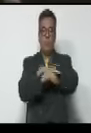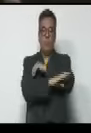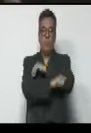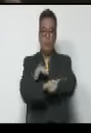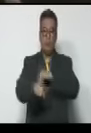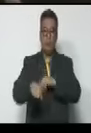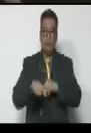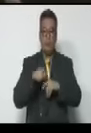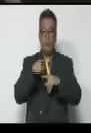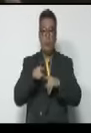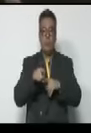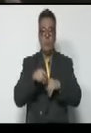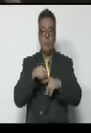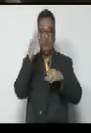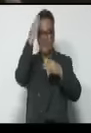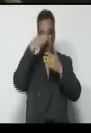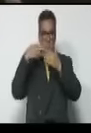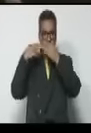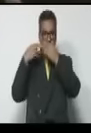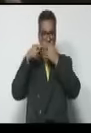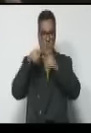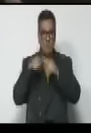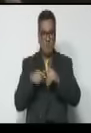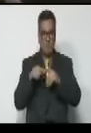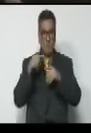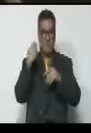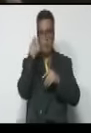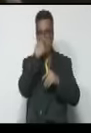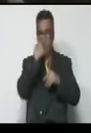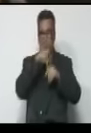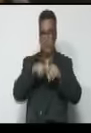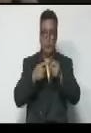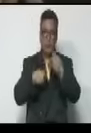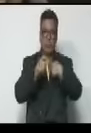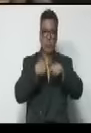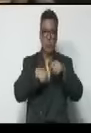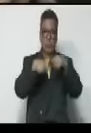delincuentes, son terroristas y son narcotraficantes.